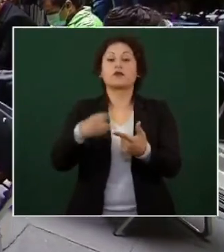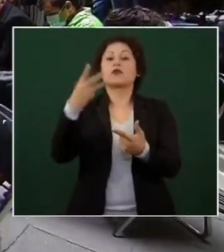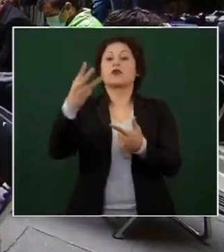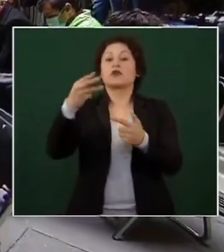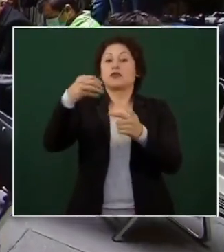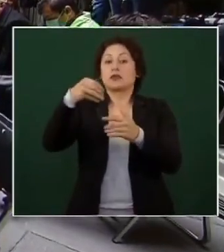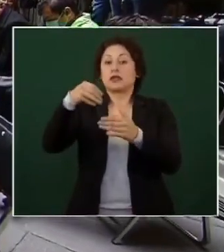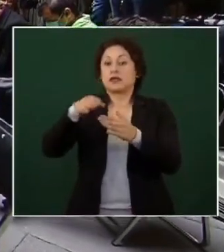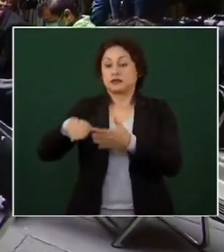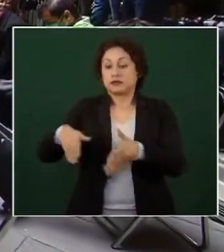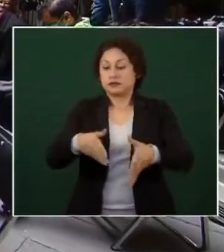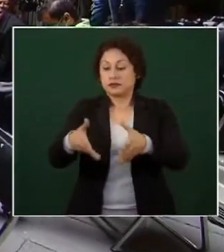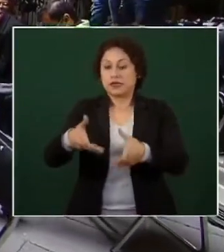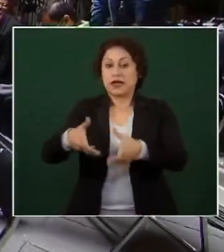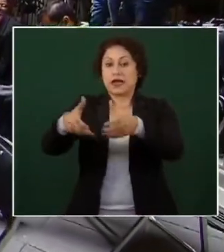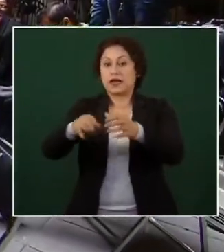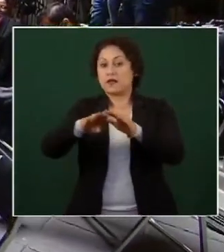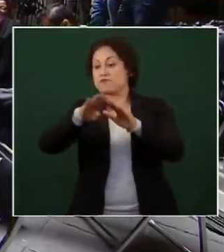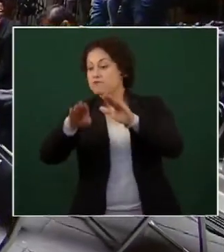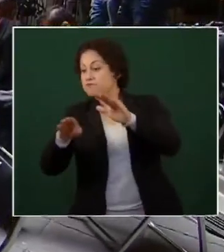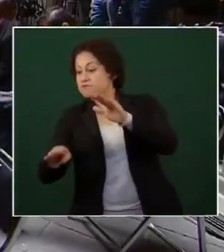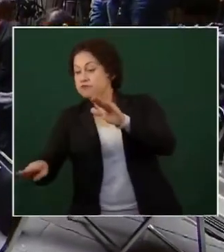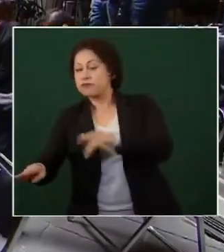la calle. Todo esto solo